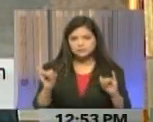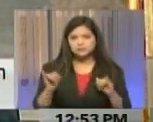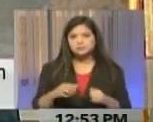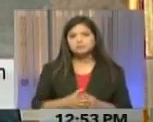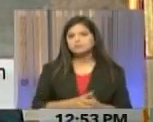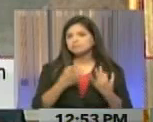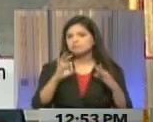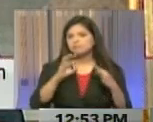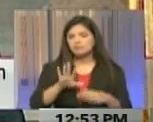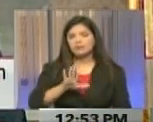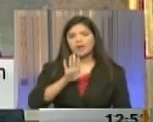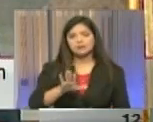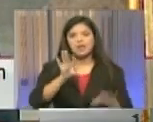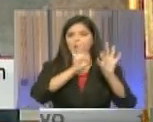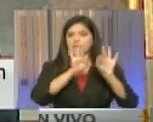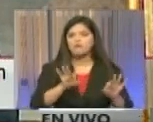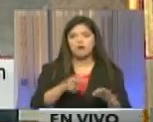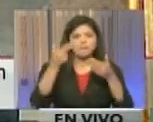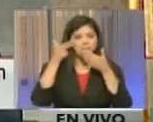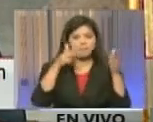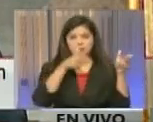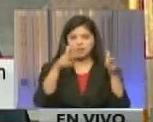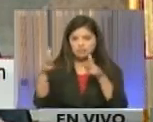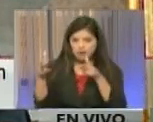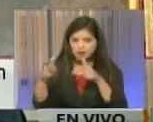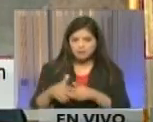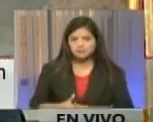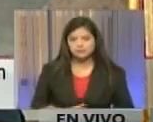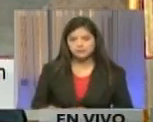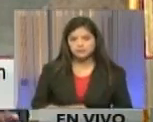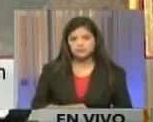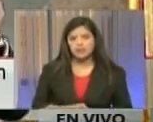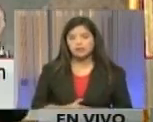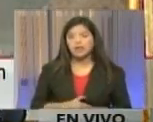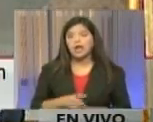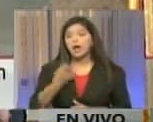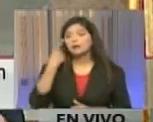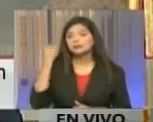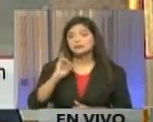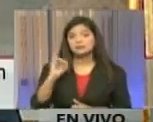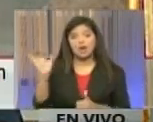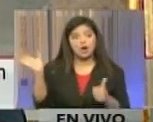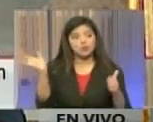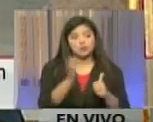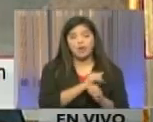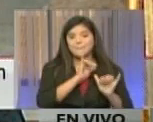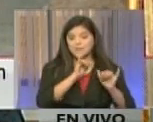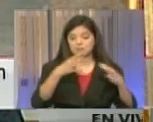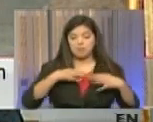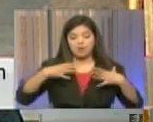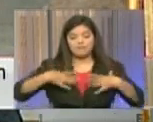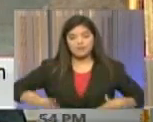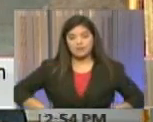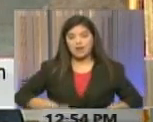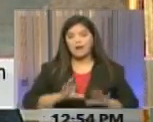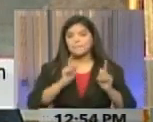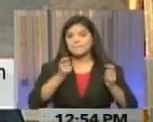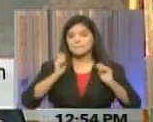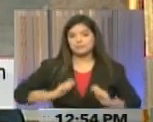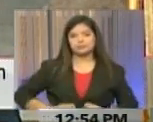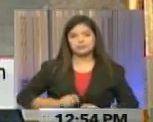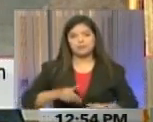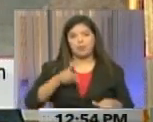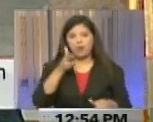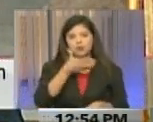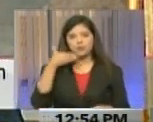peculiar de actuación paramilitar. Allá recuperamos las mismas vestimentas que cargaba al momento de cometer